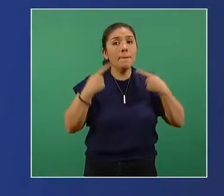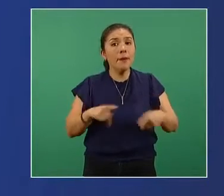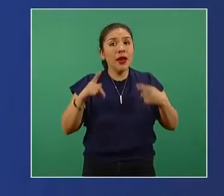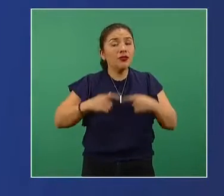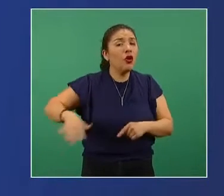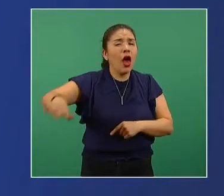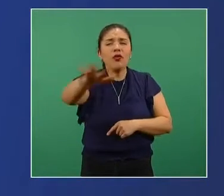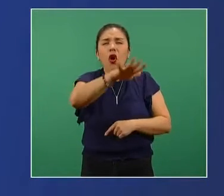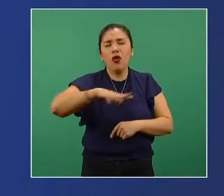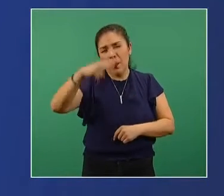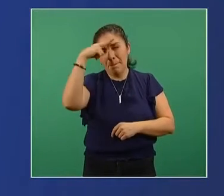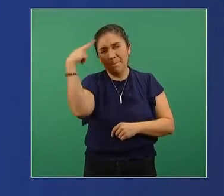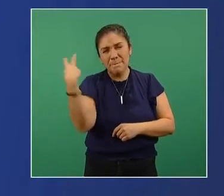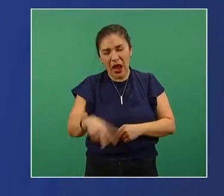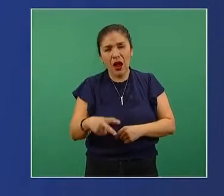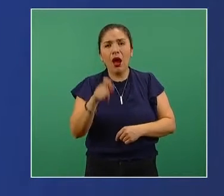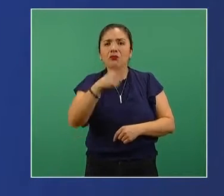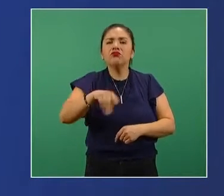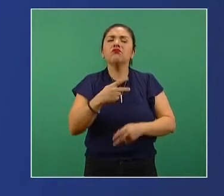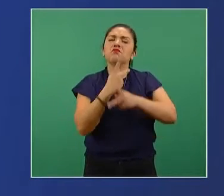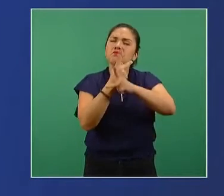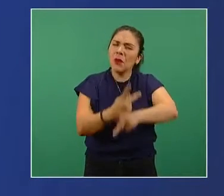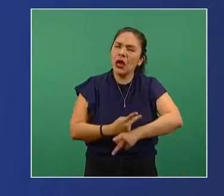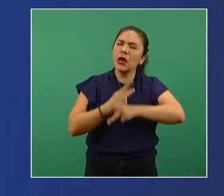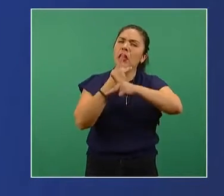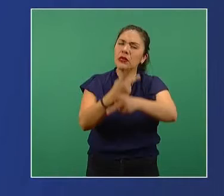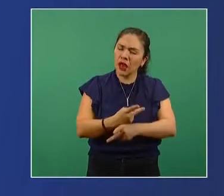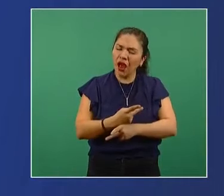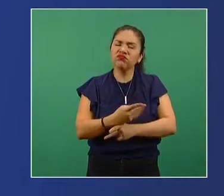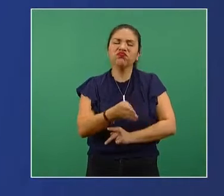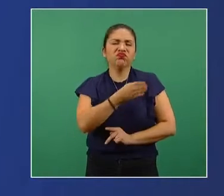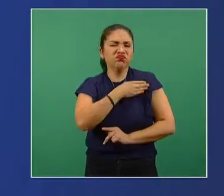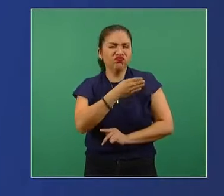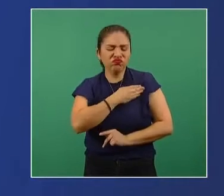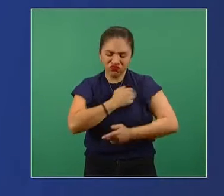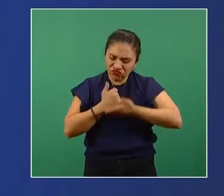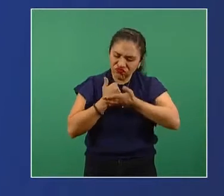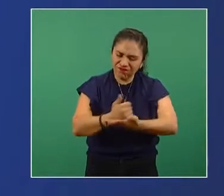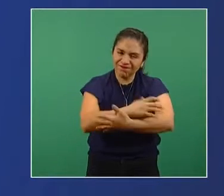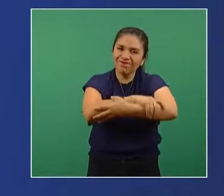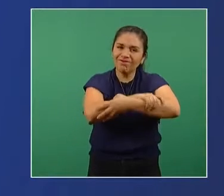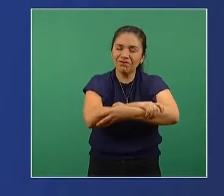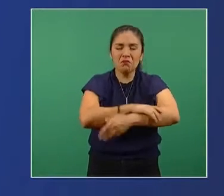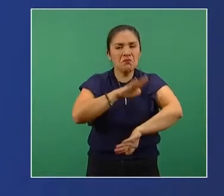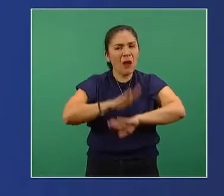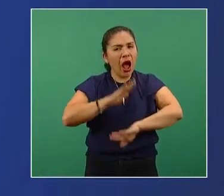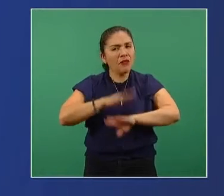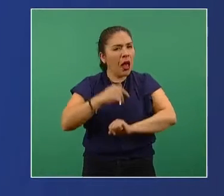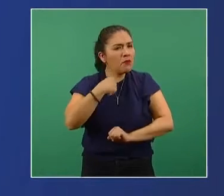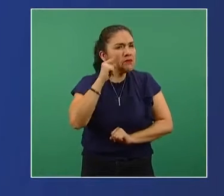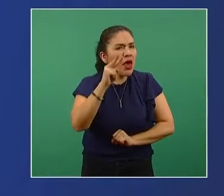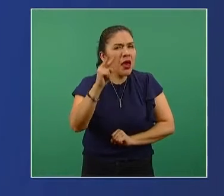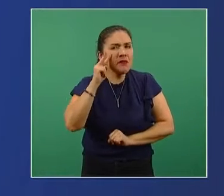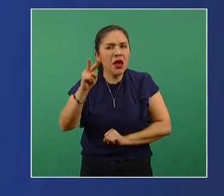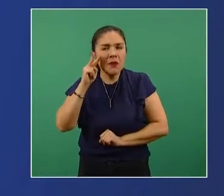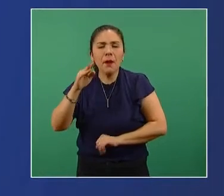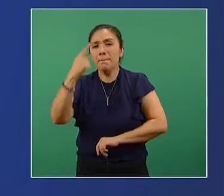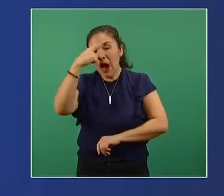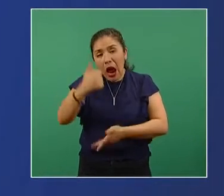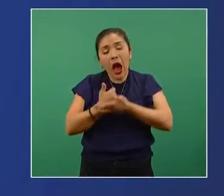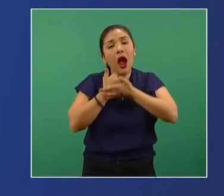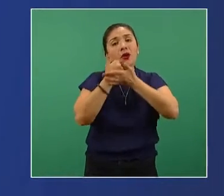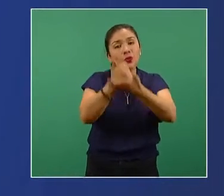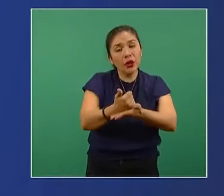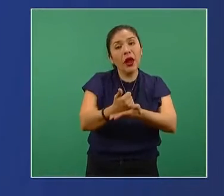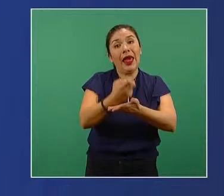al pueblo de México, la prudencia, la paciencia, la generosidad, la solidaridad que han expresado por